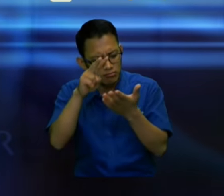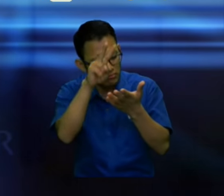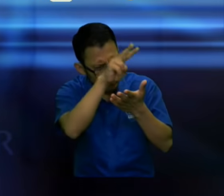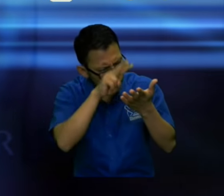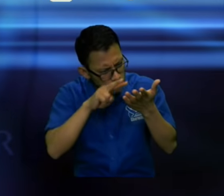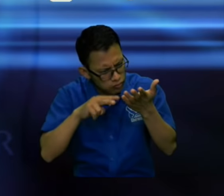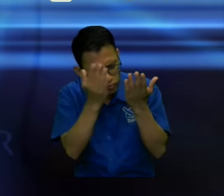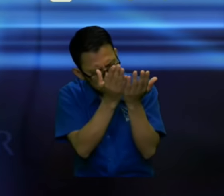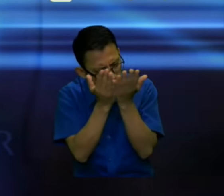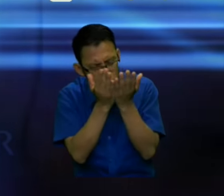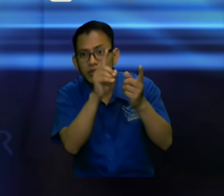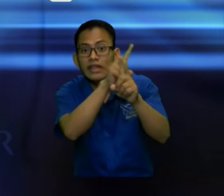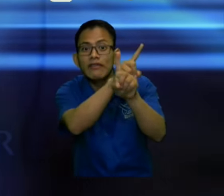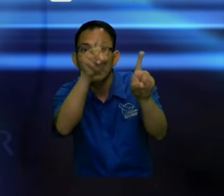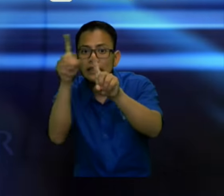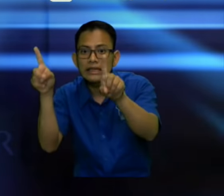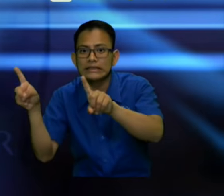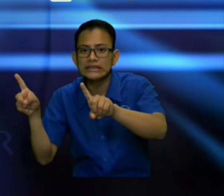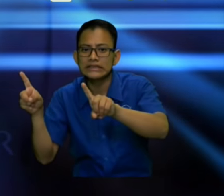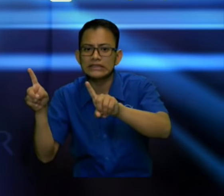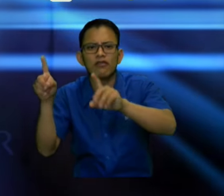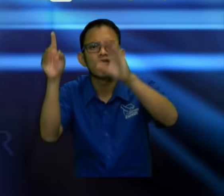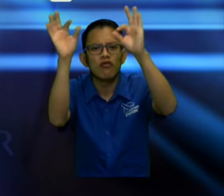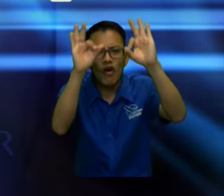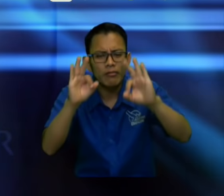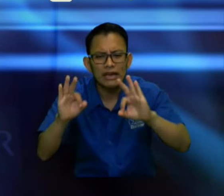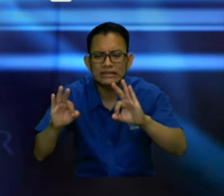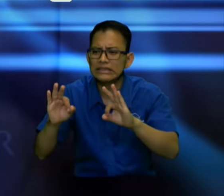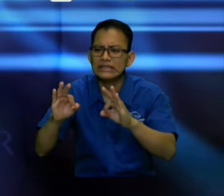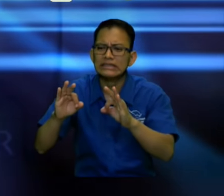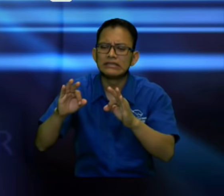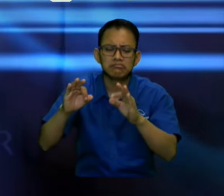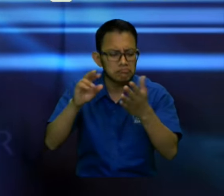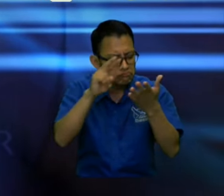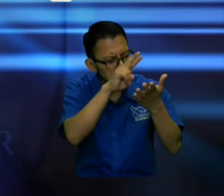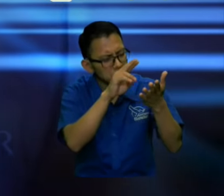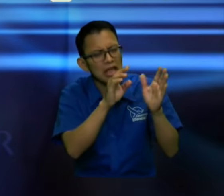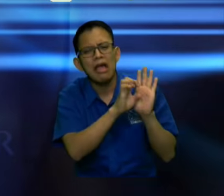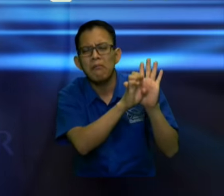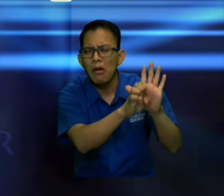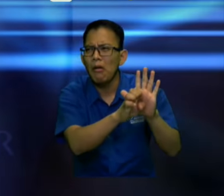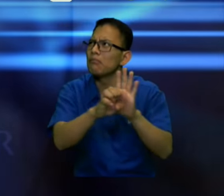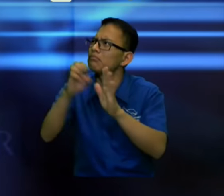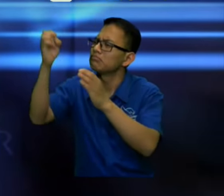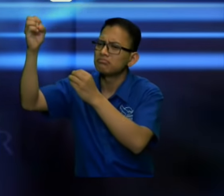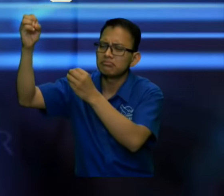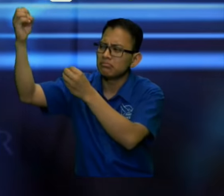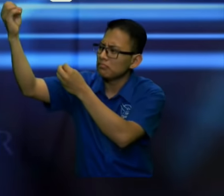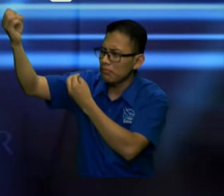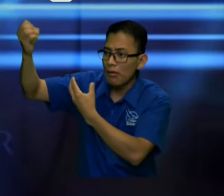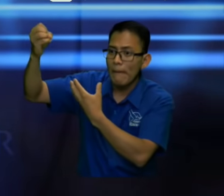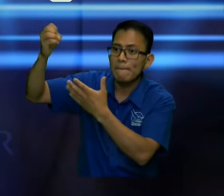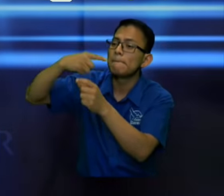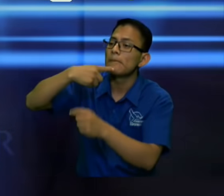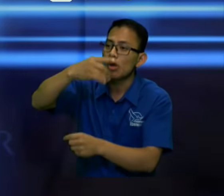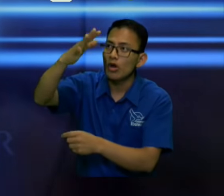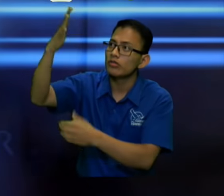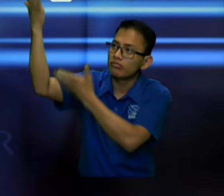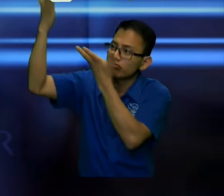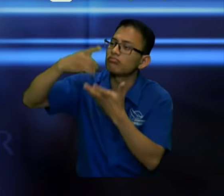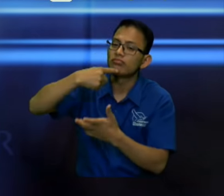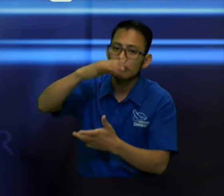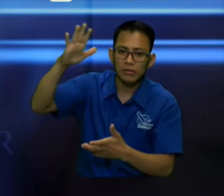diferentes ángulos, lo hemos visto como una promesa, lo hemos visto como una restauración,